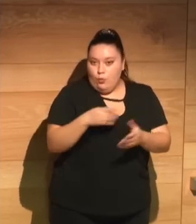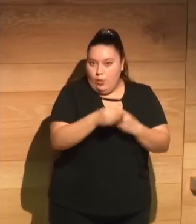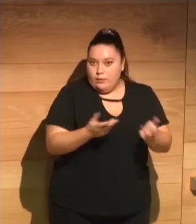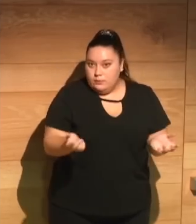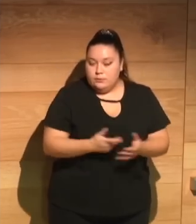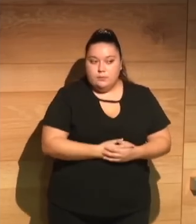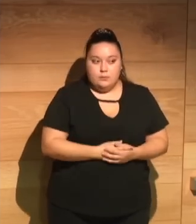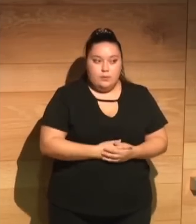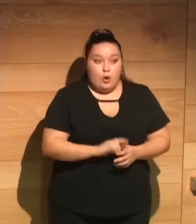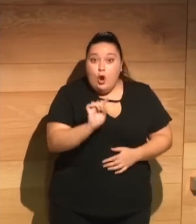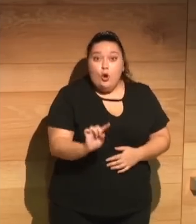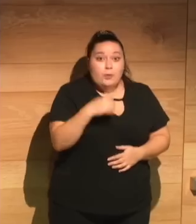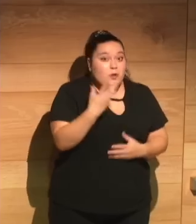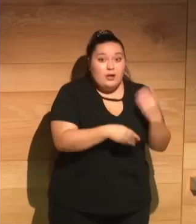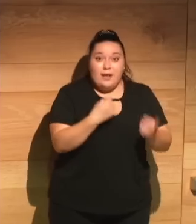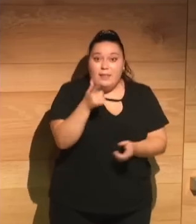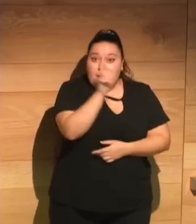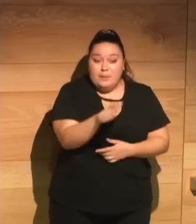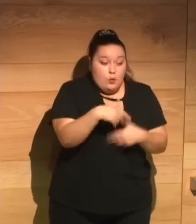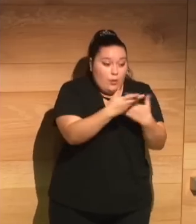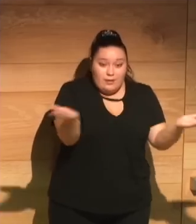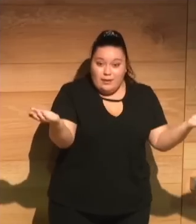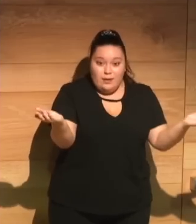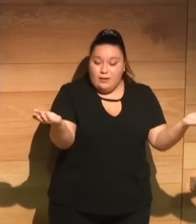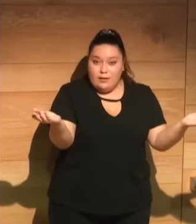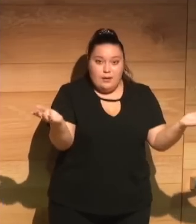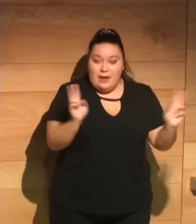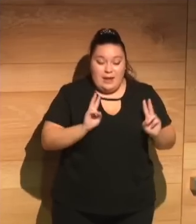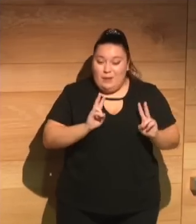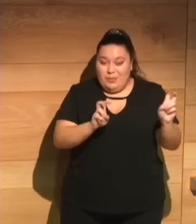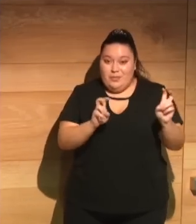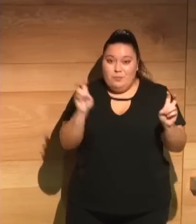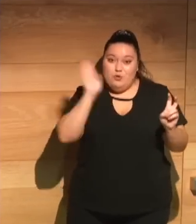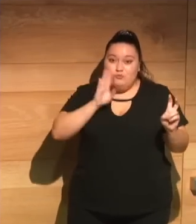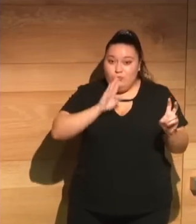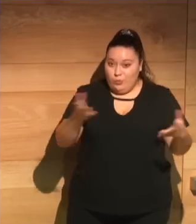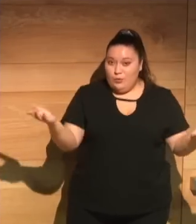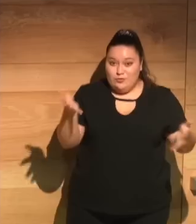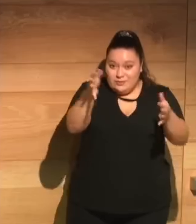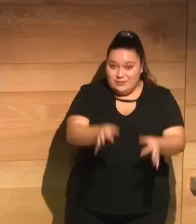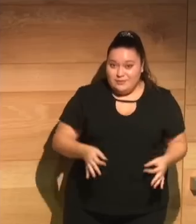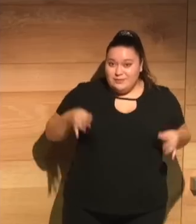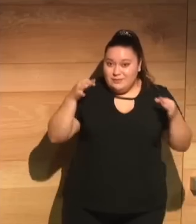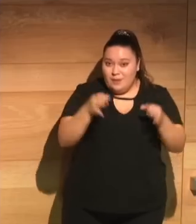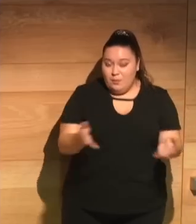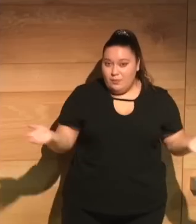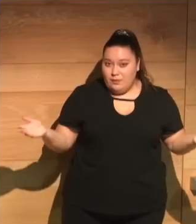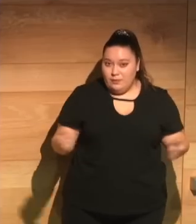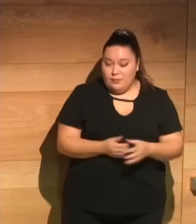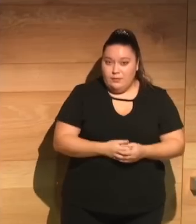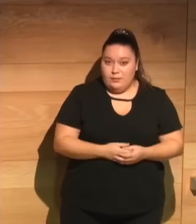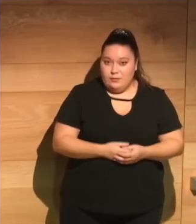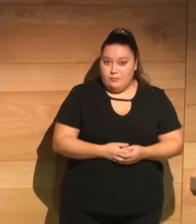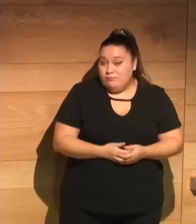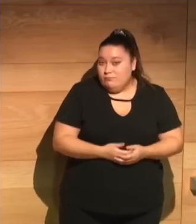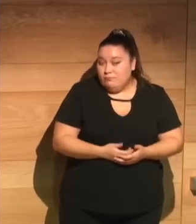una cosa... No, es que lo primero que hace cualquier ser humano es pervertir el inicio... El propósito inicial de lo inventado.